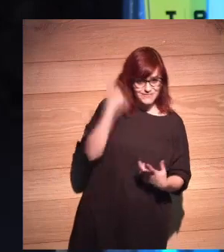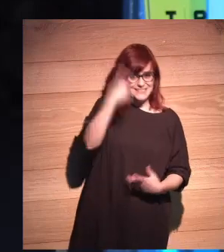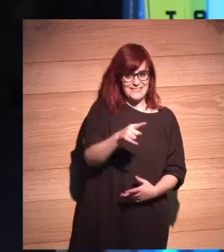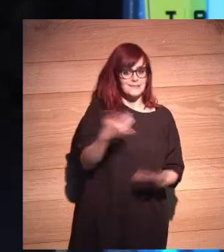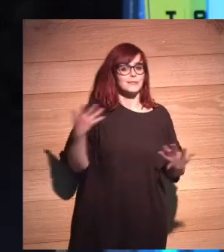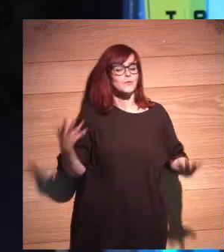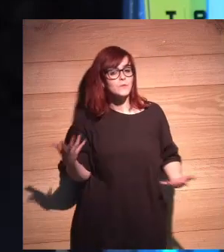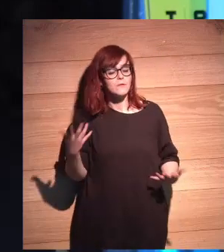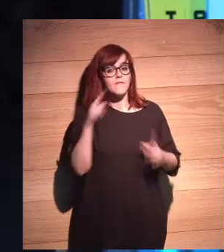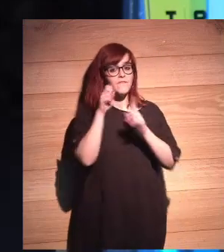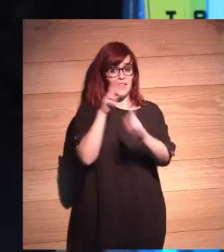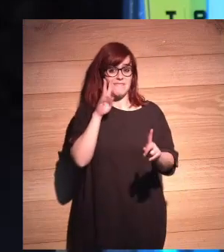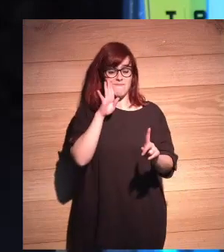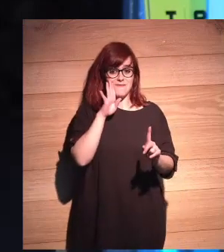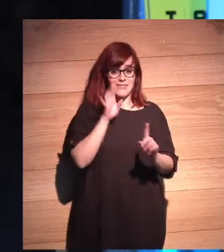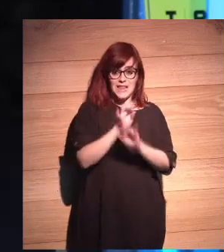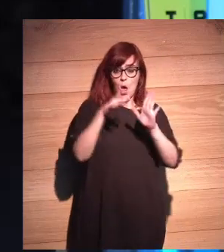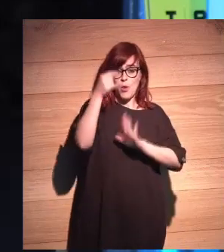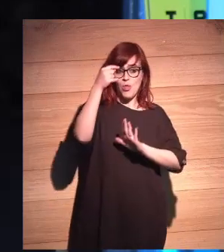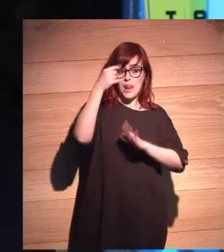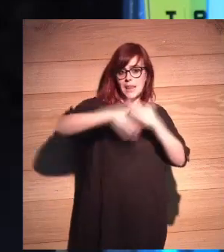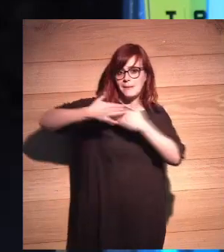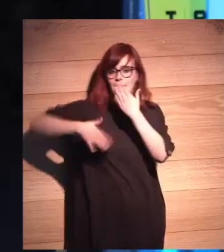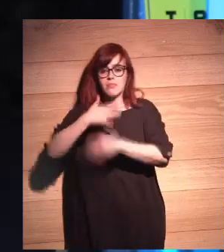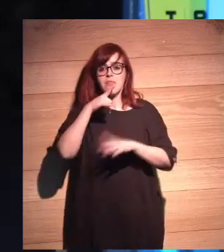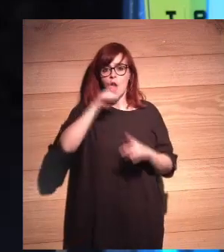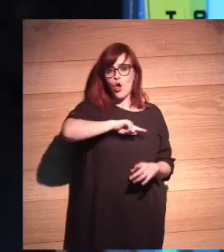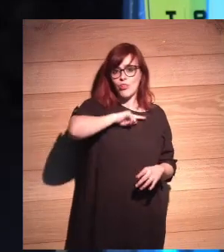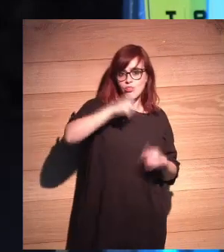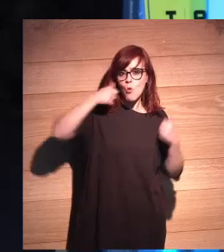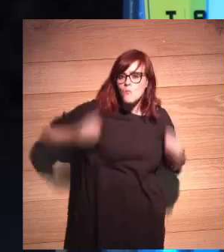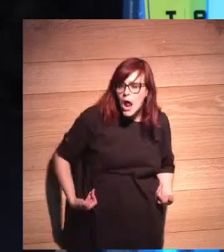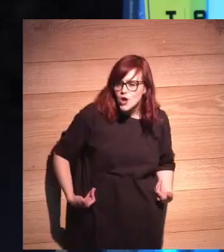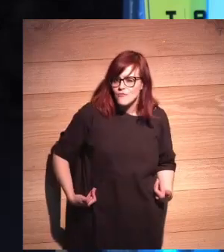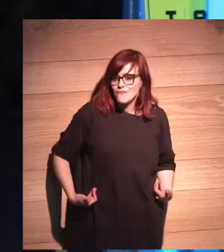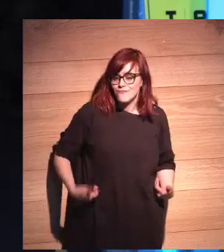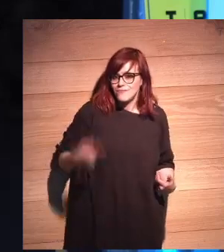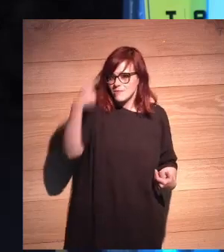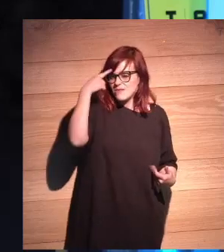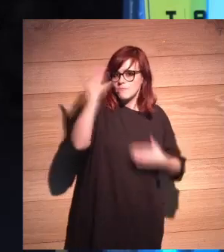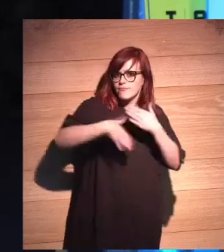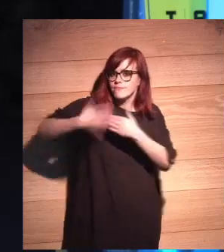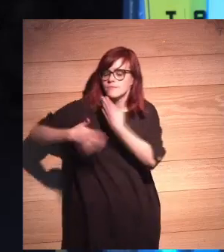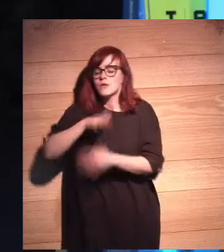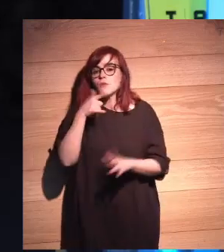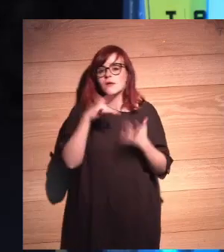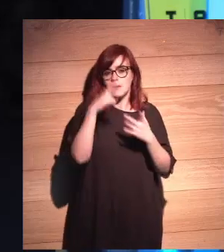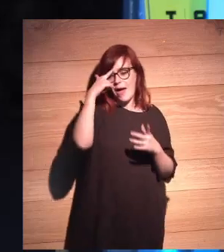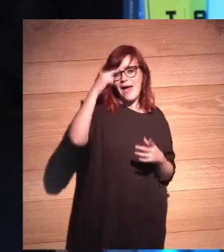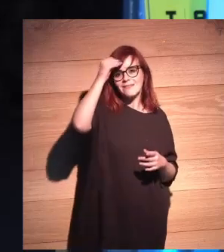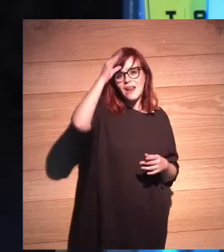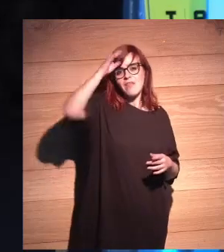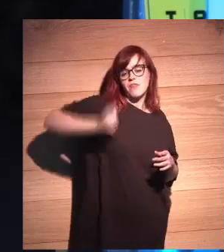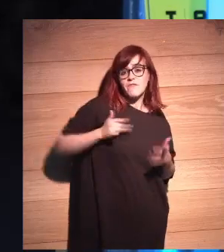sabéis, y después de ver todos los límites que tiene la consciencia humana, se habla muchísimo de inteligencia